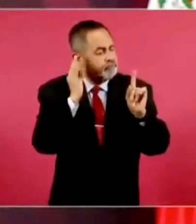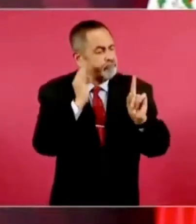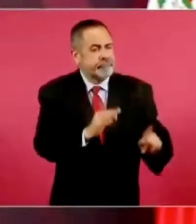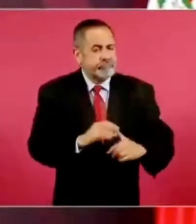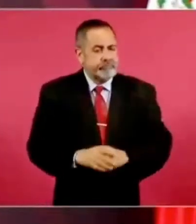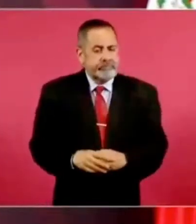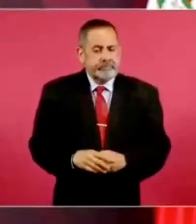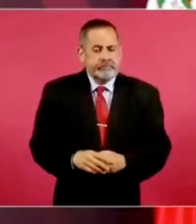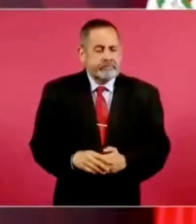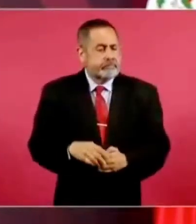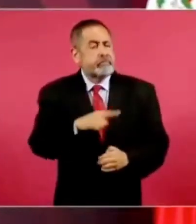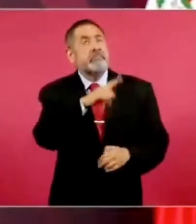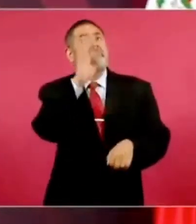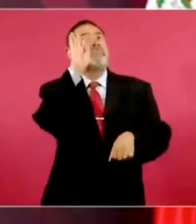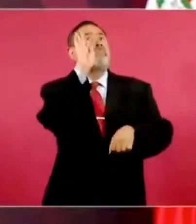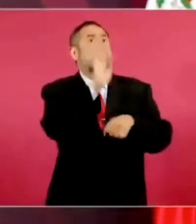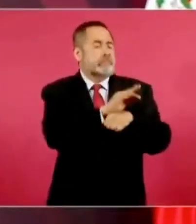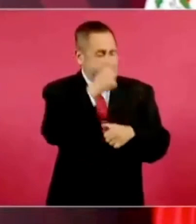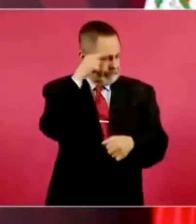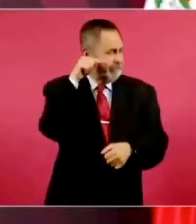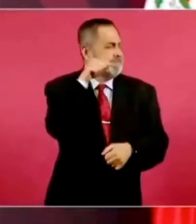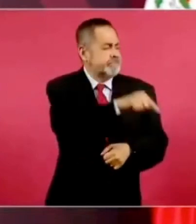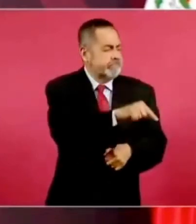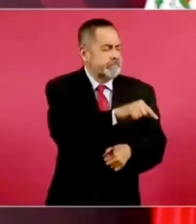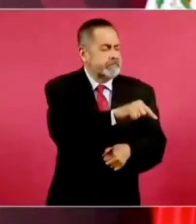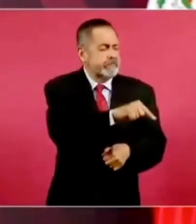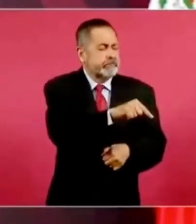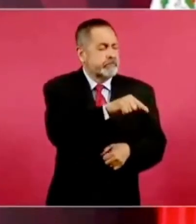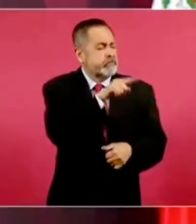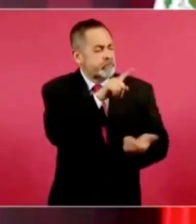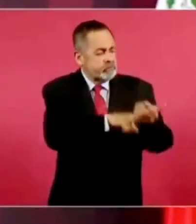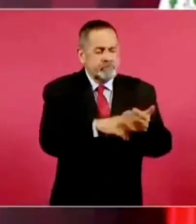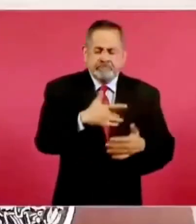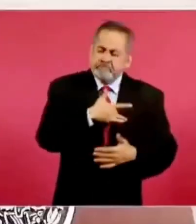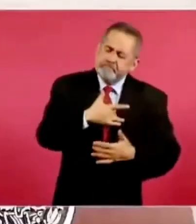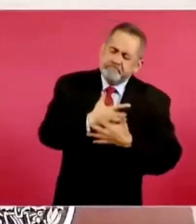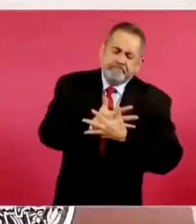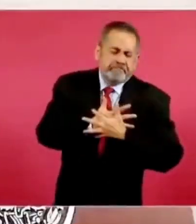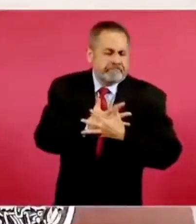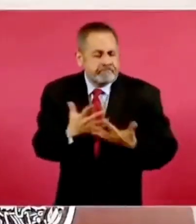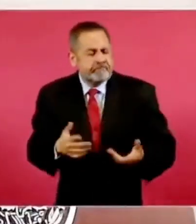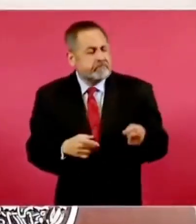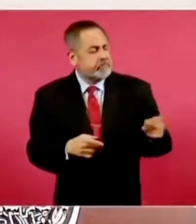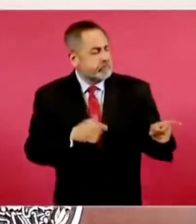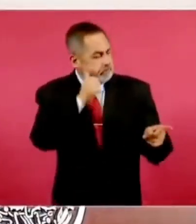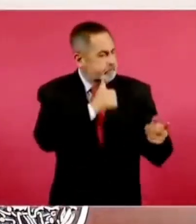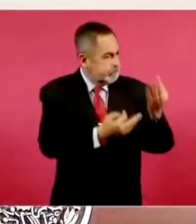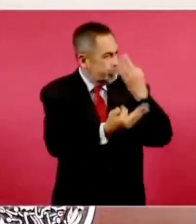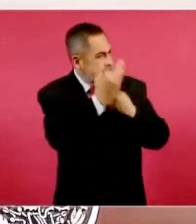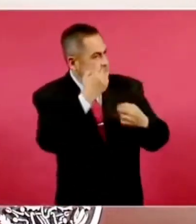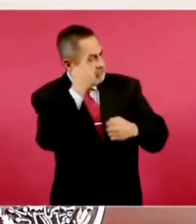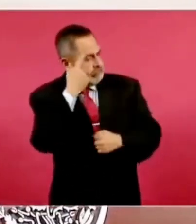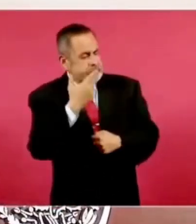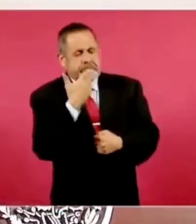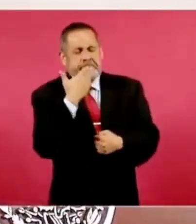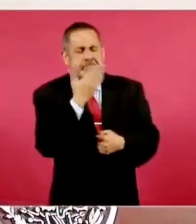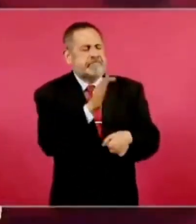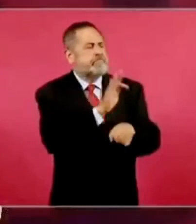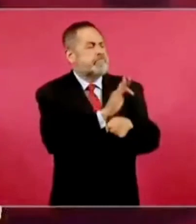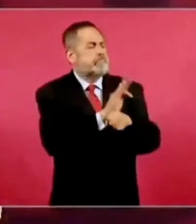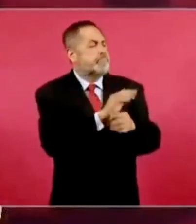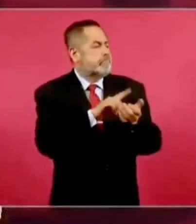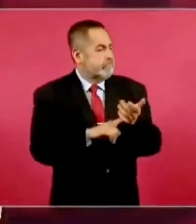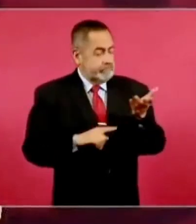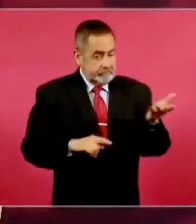Tiene protección divina la piedad que has ejercido